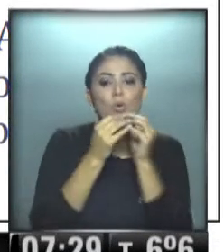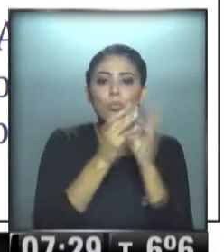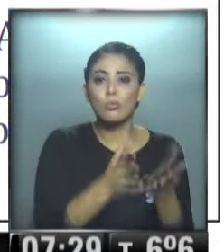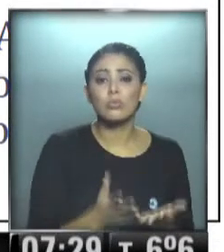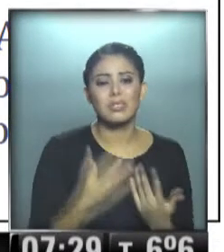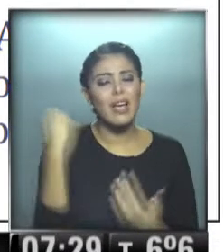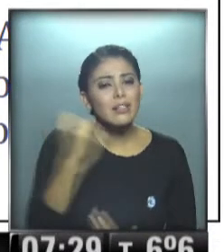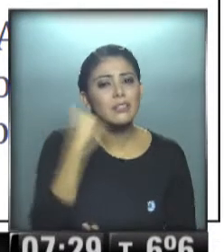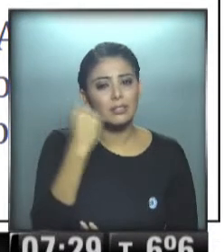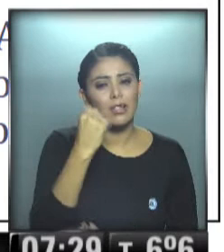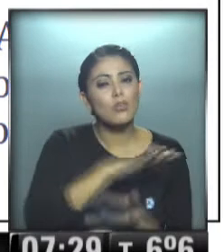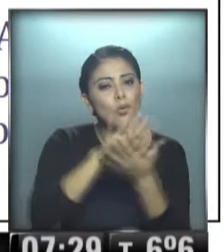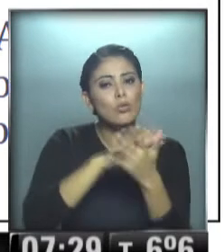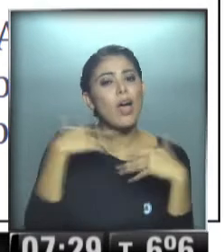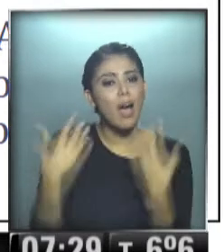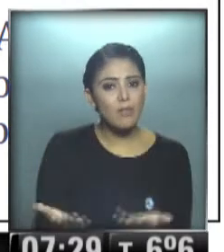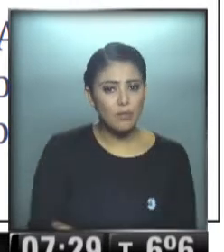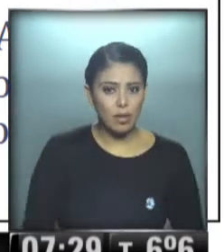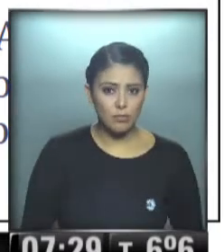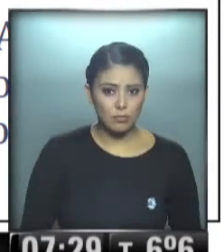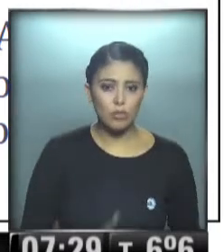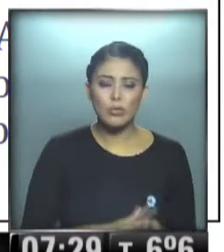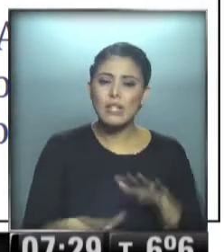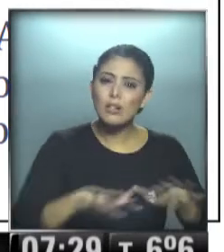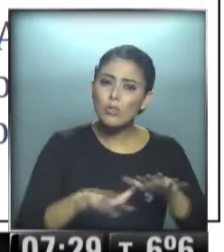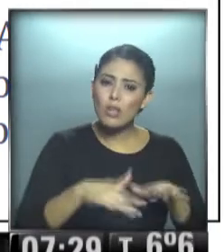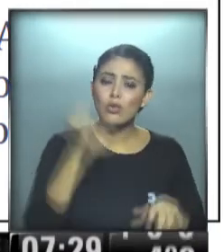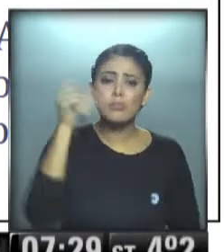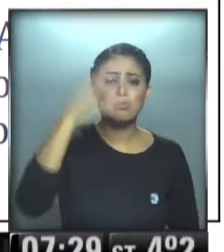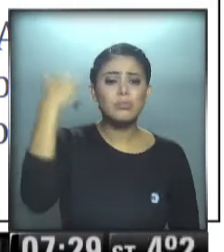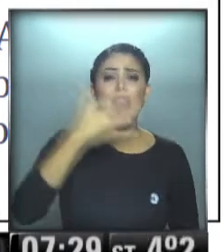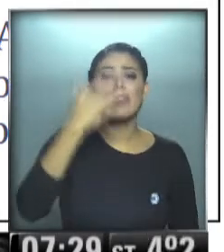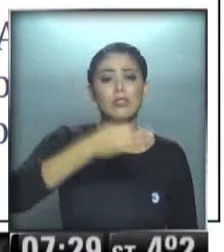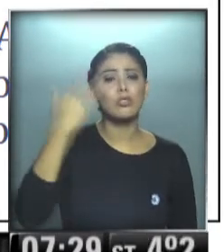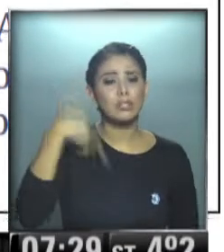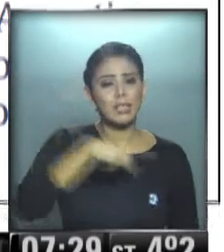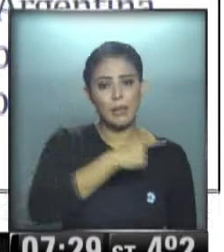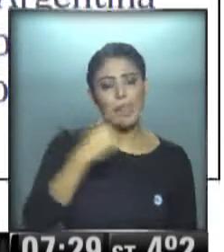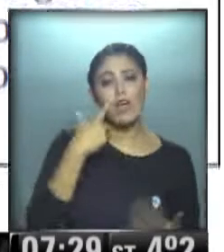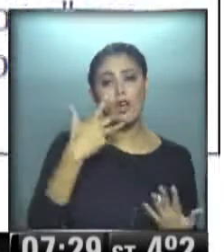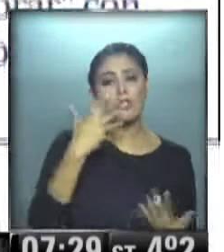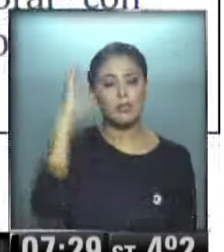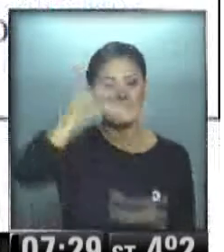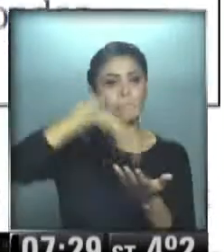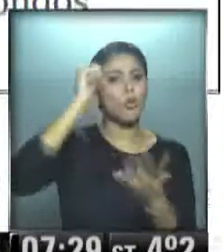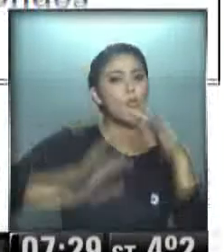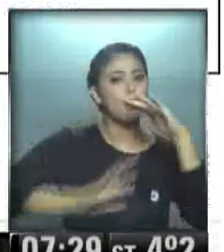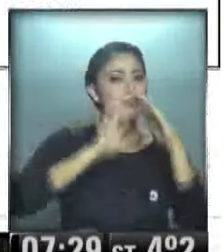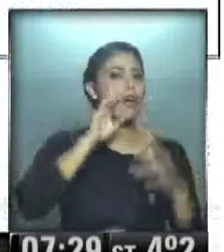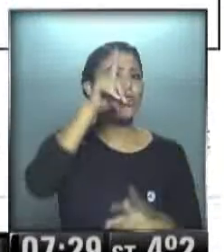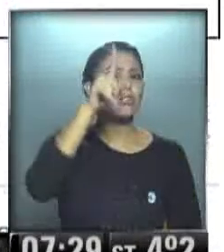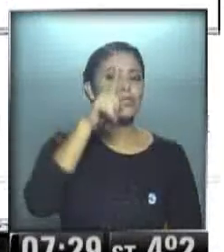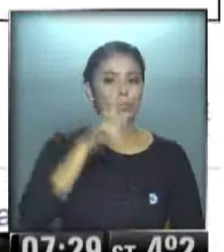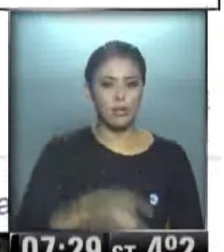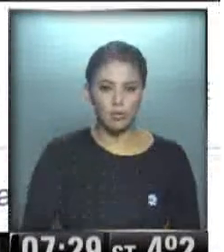búsqueda de una resolución satisfactoria ante la situación suscitada por la decisión conocida esta semana de la Suprema Corte de Justicia de los